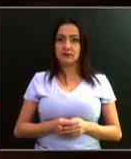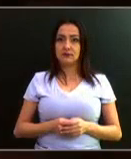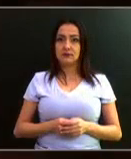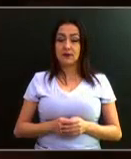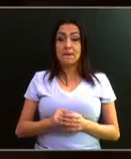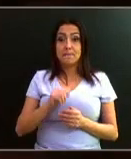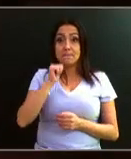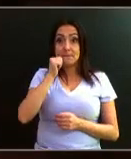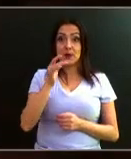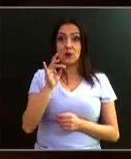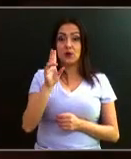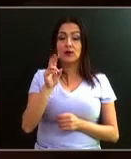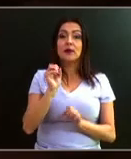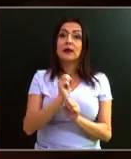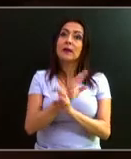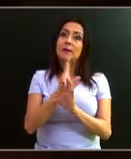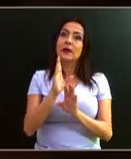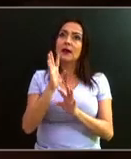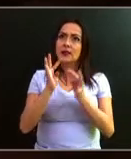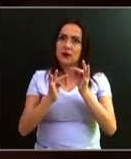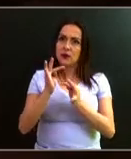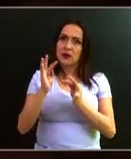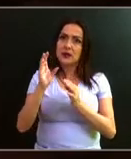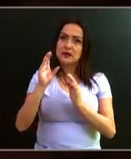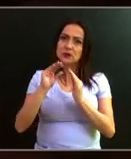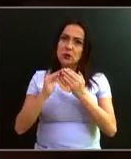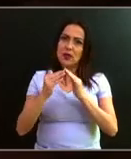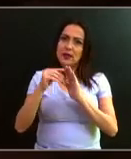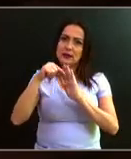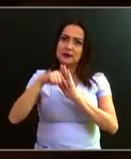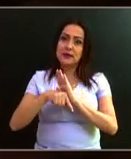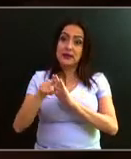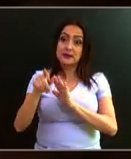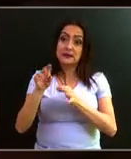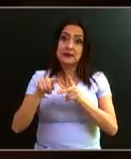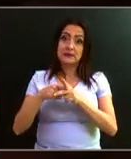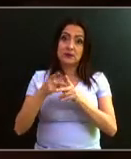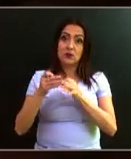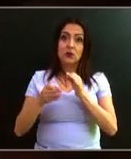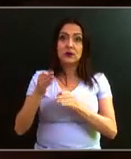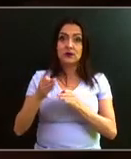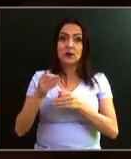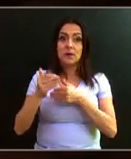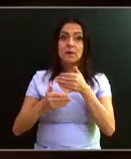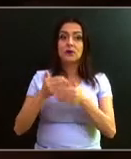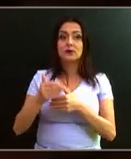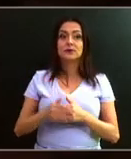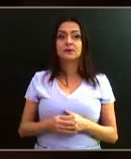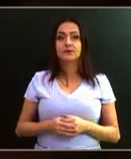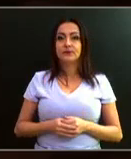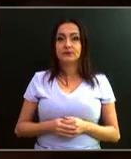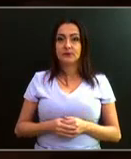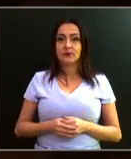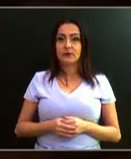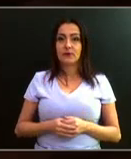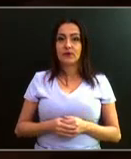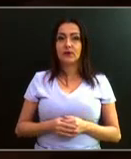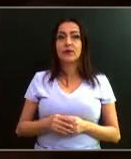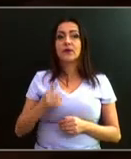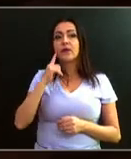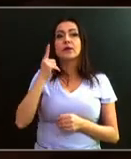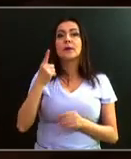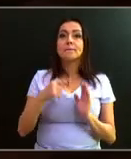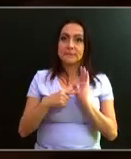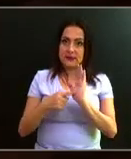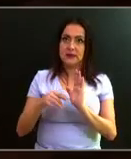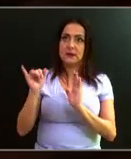Bueno, mañana a las 8:30 de la mañana en los tribunales de Ciudad Quesada va a iniciar este juicio, este proceso, donde se va a estar